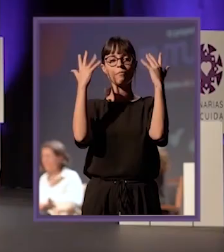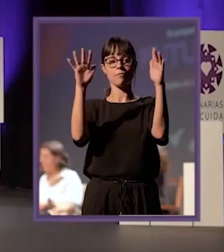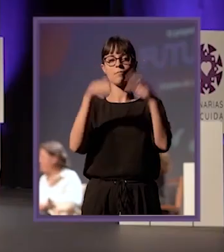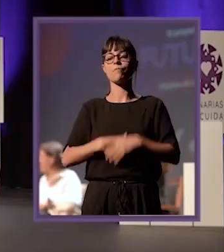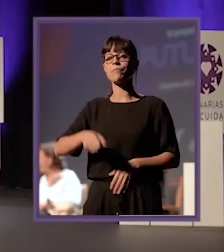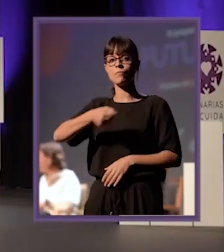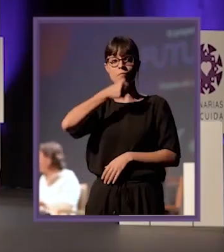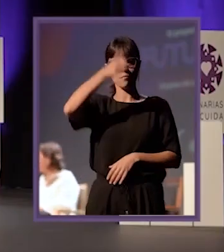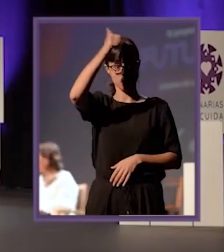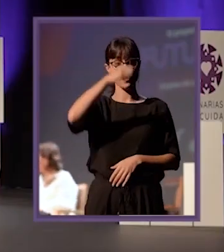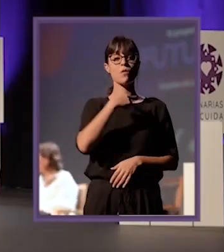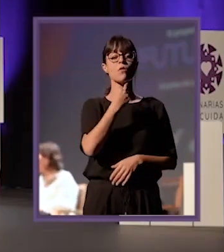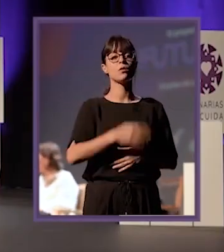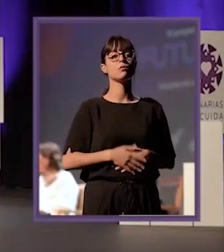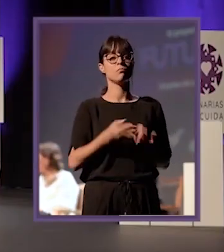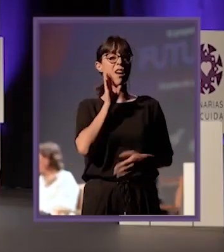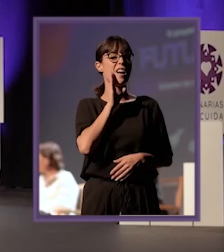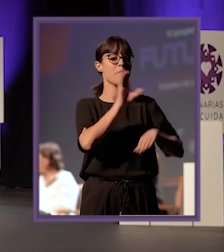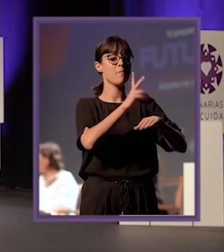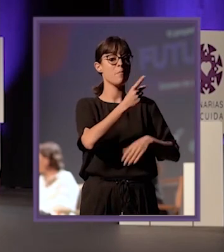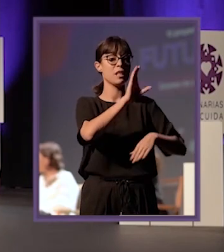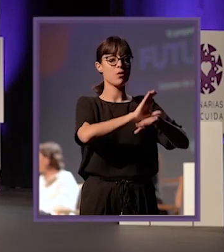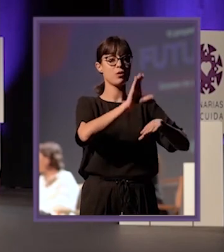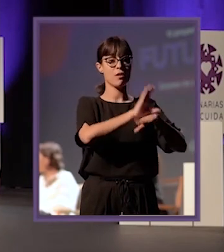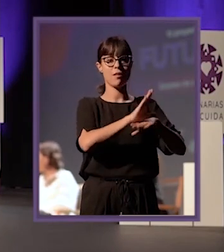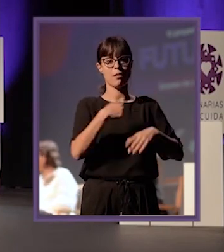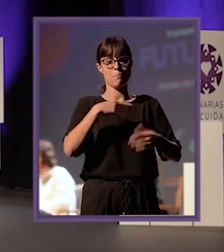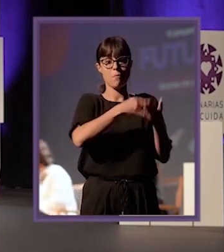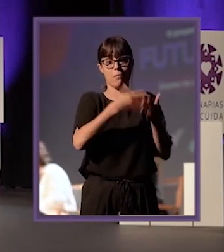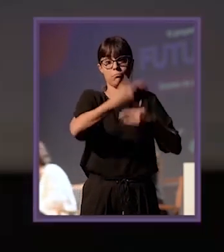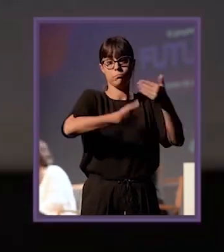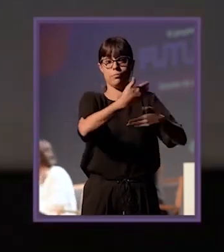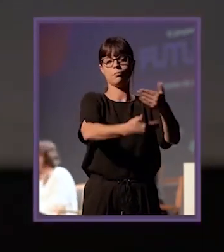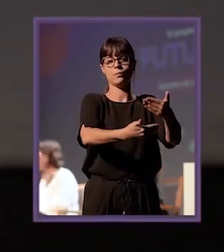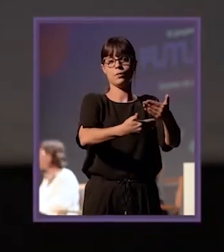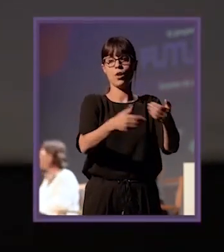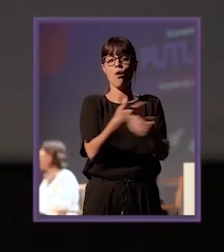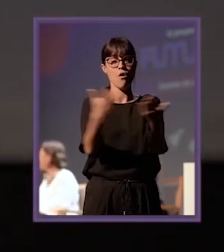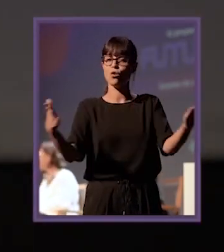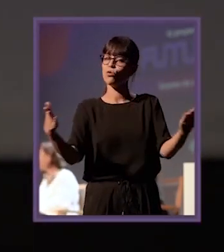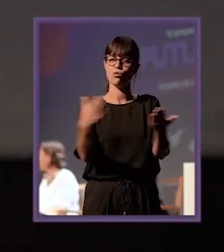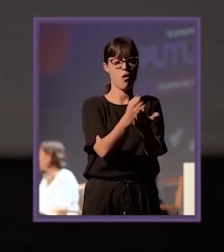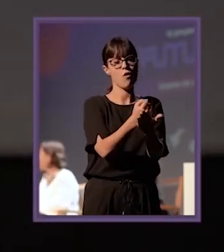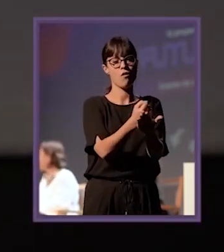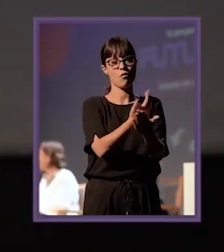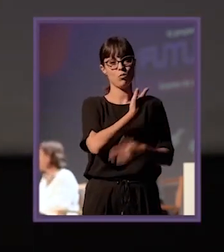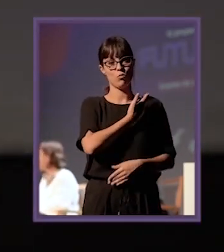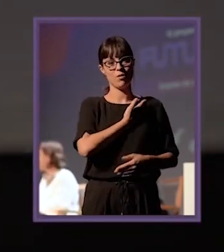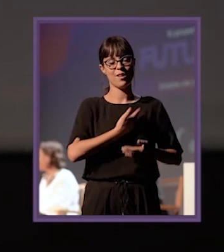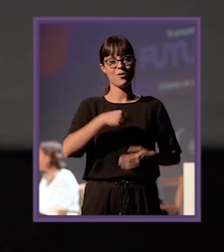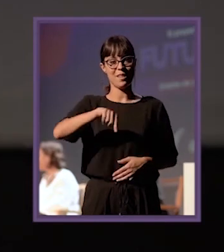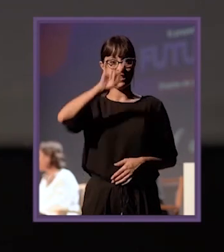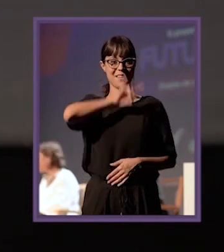Como ha dicho la viceconsejera, el plan empieza a caminar. Es de todos y de todas las personas que vivimos